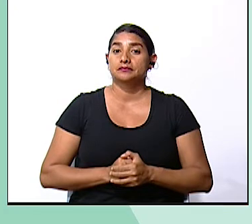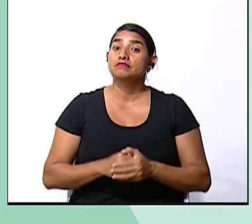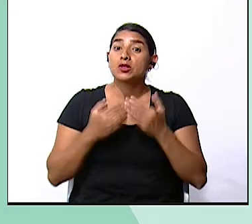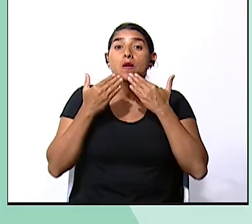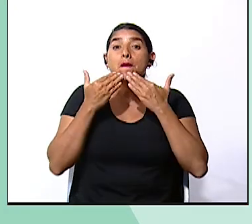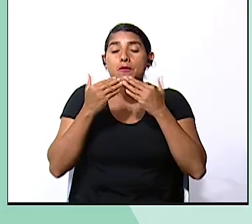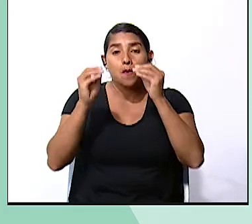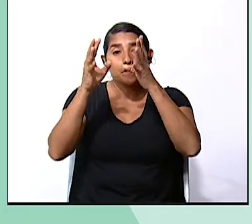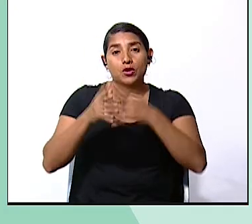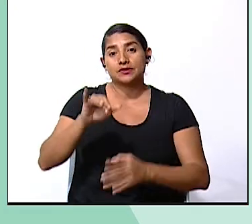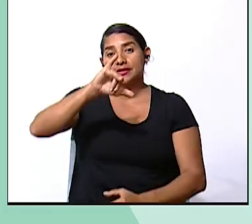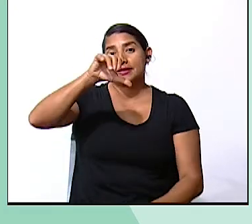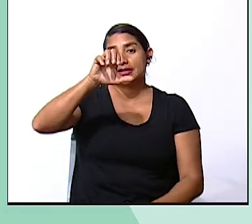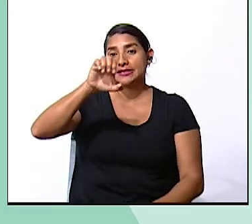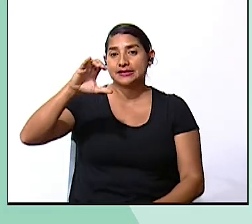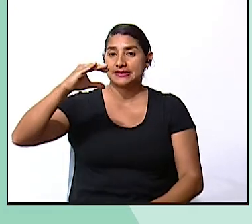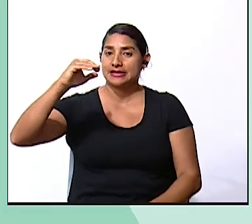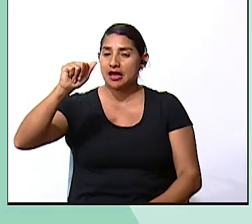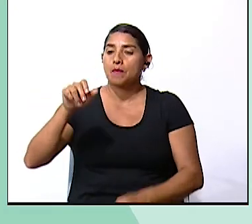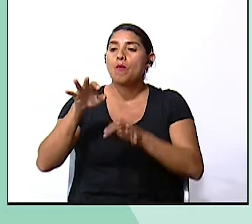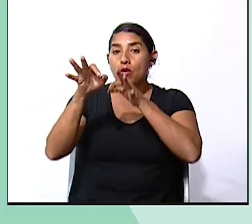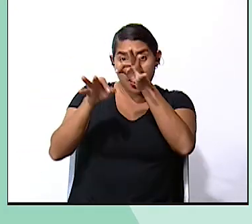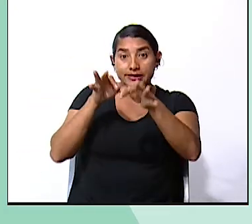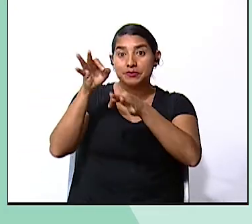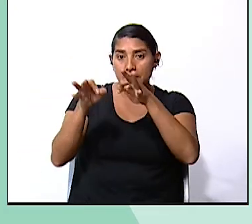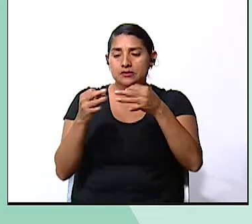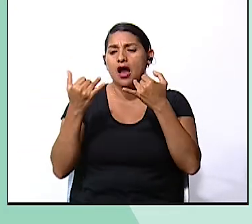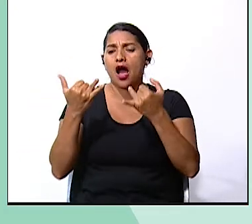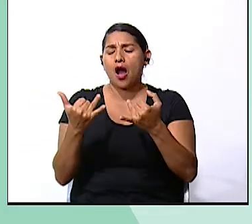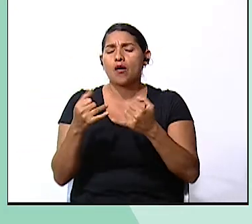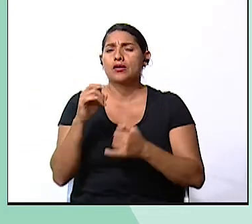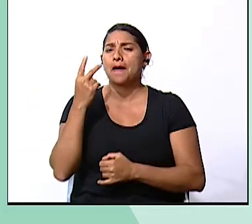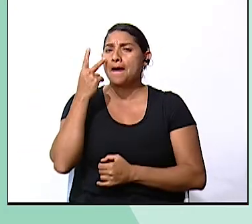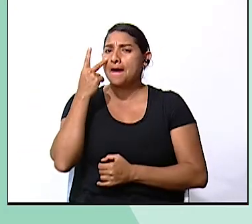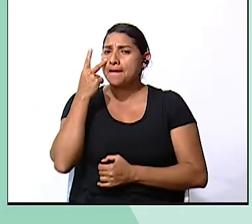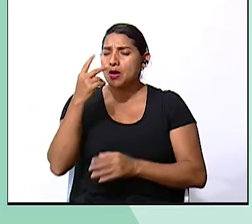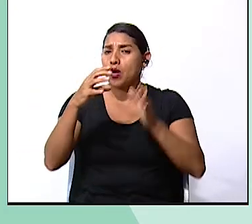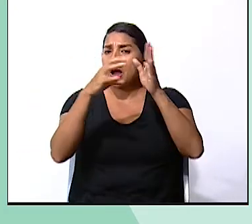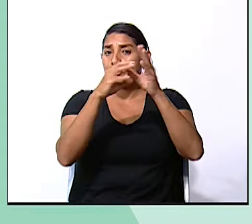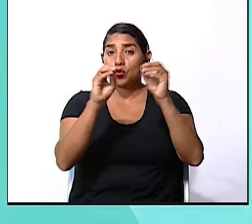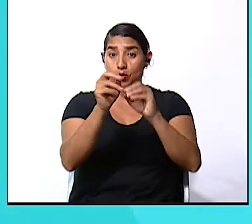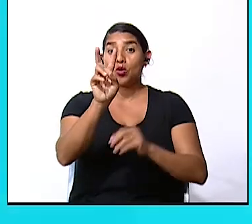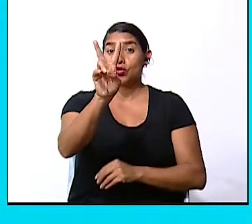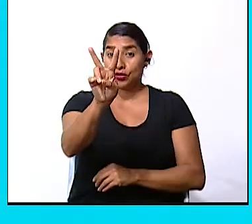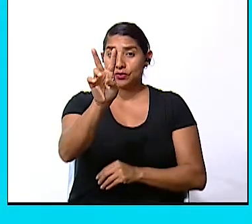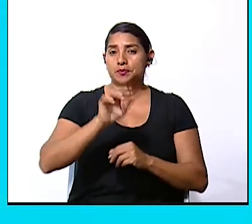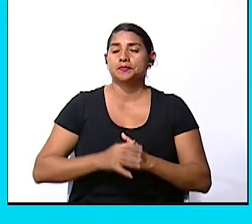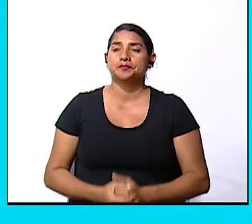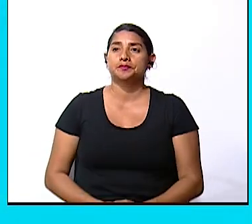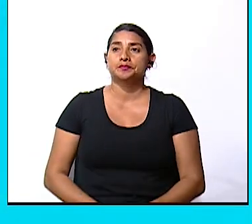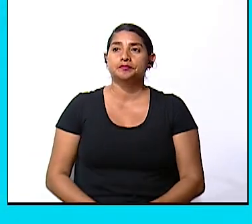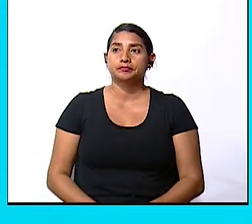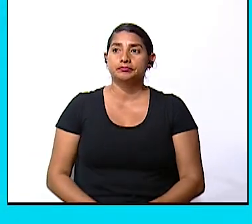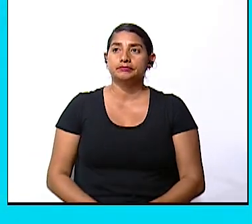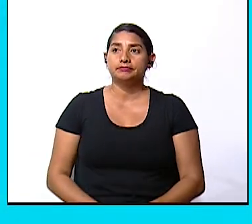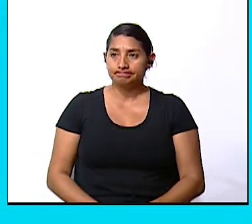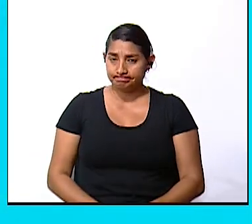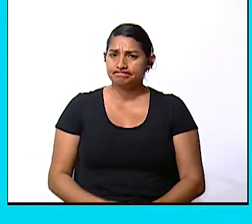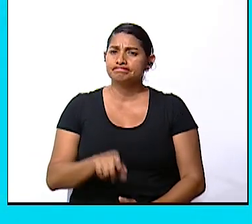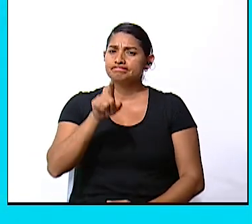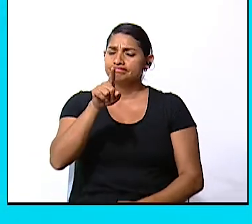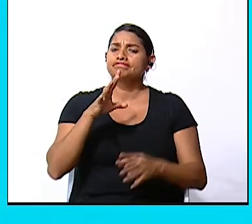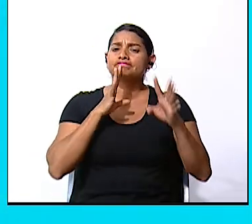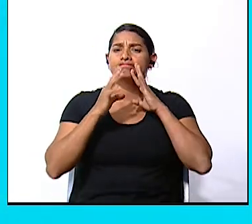Muchas gracias, profe Jessica, por esa explicación. Ahora veamos el capítulo 2. Habla de